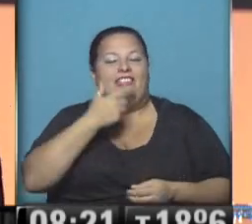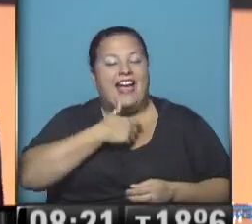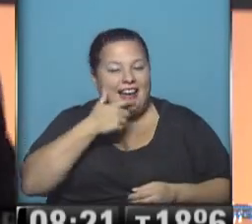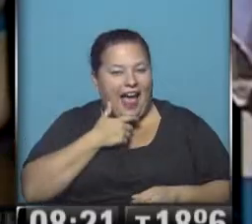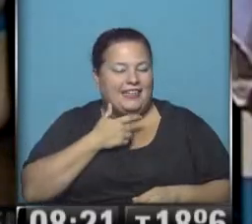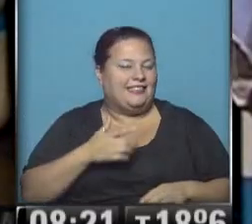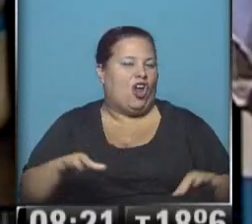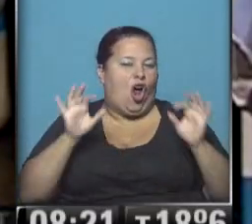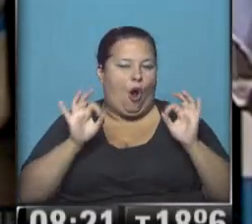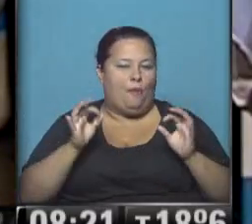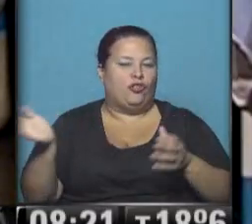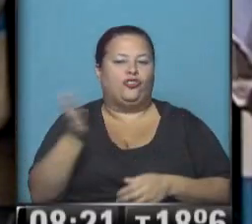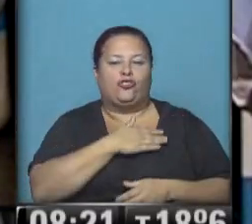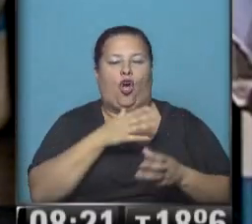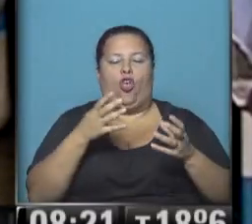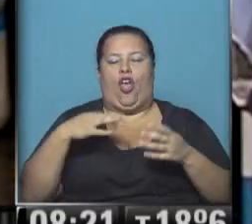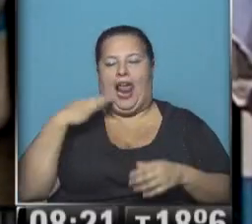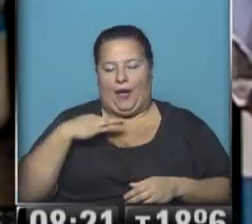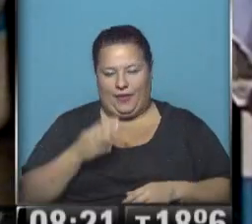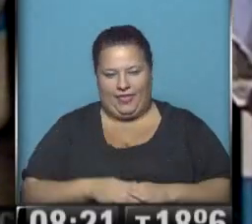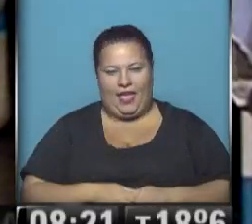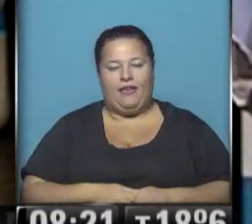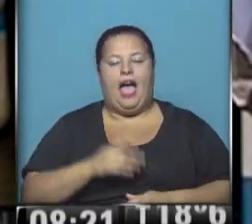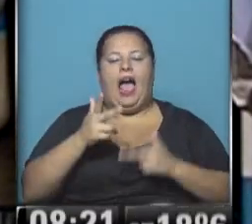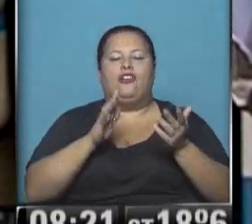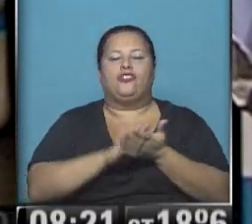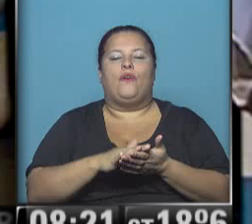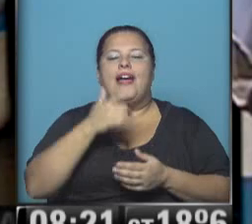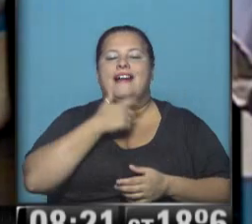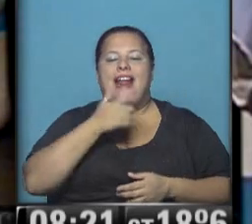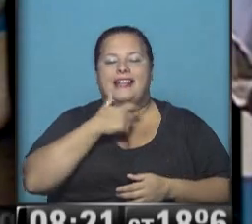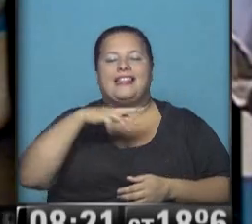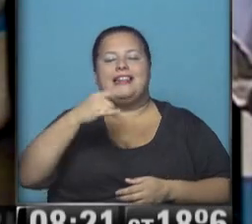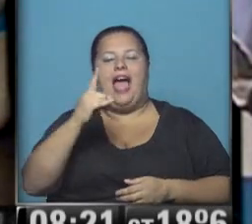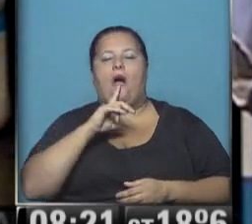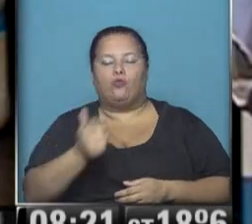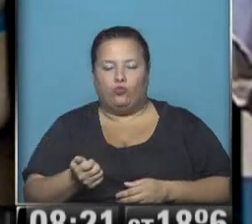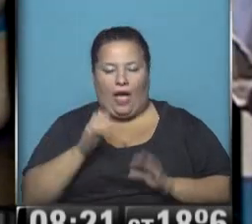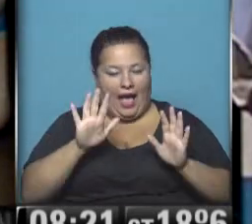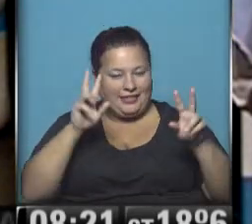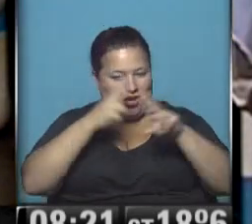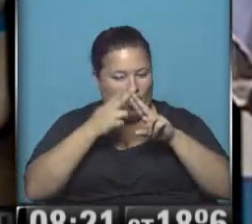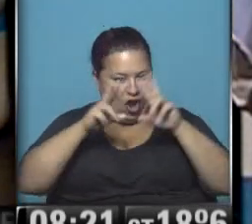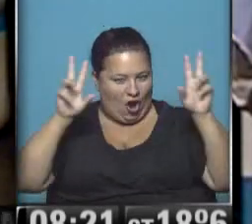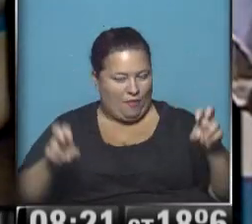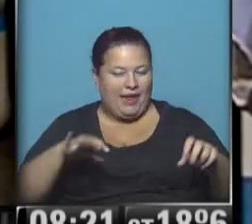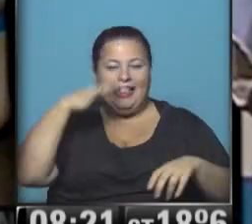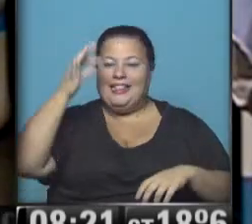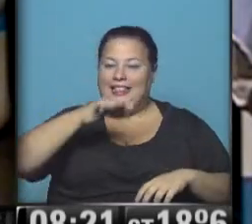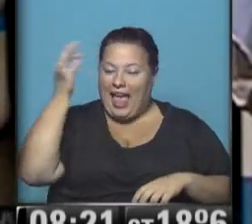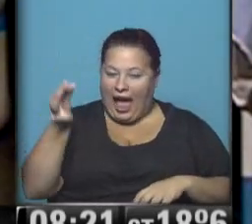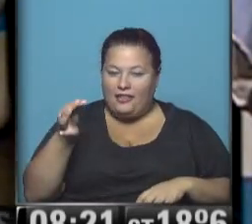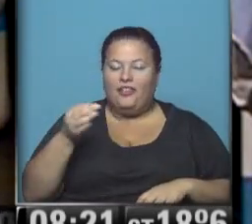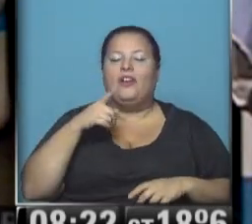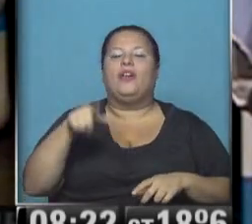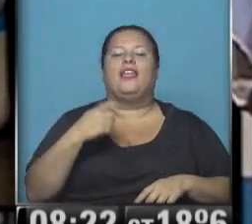racinguista abarca todos los ámbitos de la vida. Bueno, hablamos de Racingenauta, así se llama esta obra de teatro que